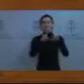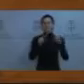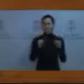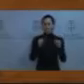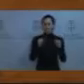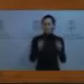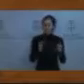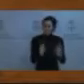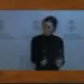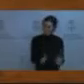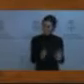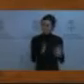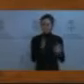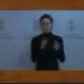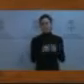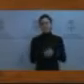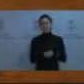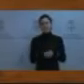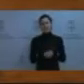Pero, claro, que pretenda